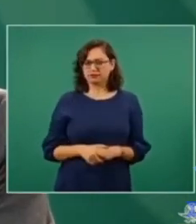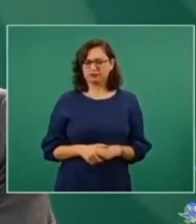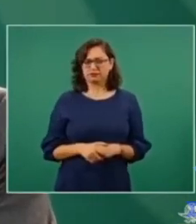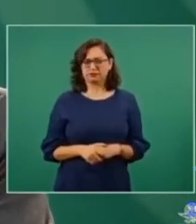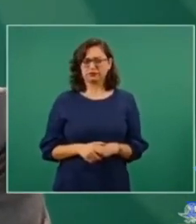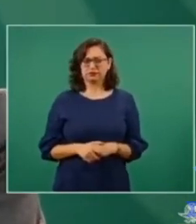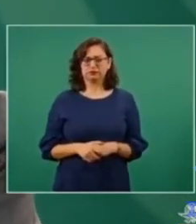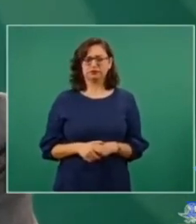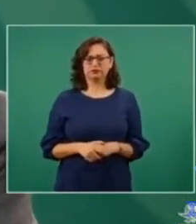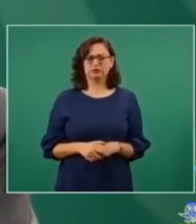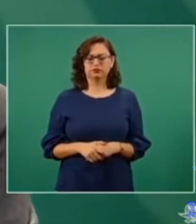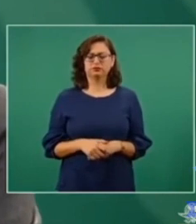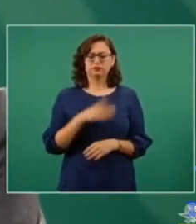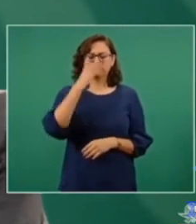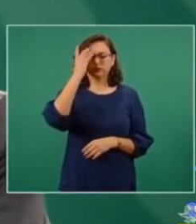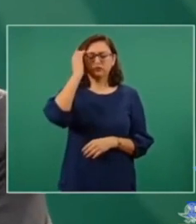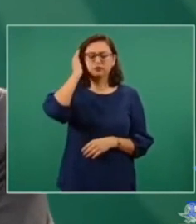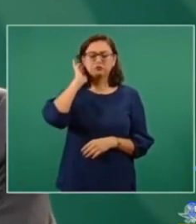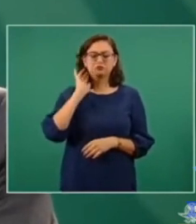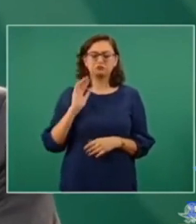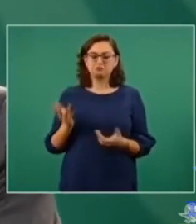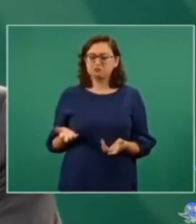para que